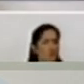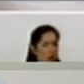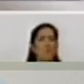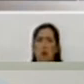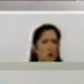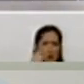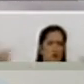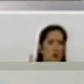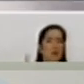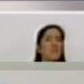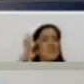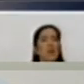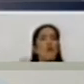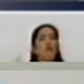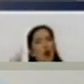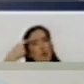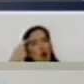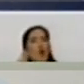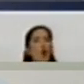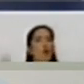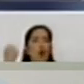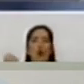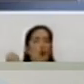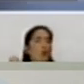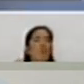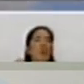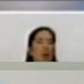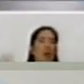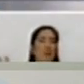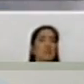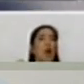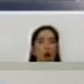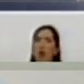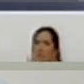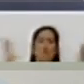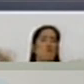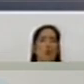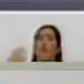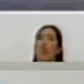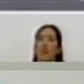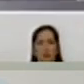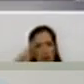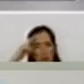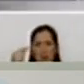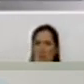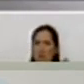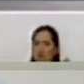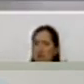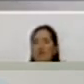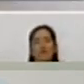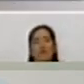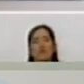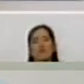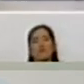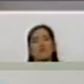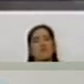mundo está de acuerdo con que ahora las deudas soberanas tengan que respetar estos principios. Se los leo muy brevemente. Las deudas, la